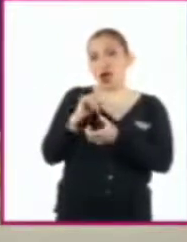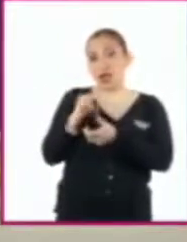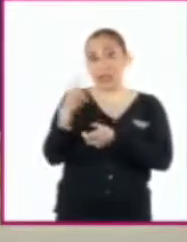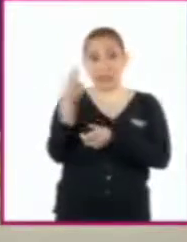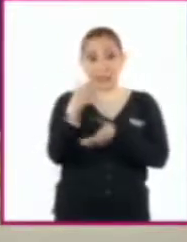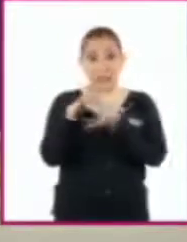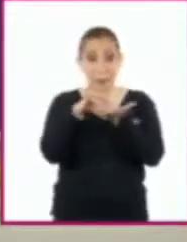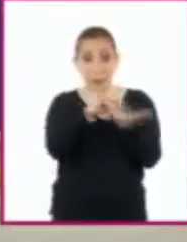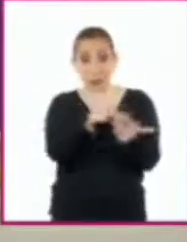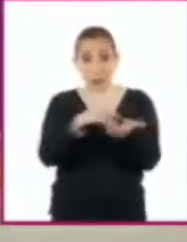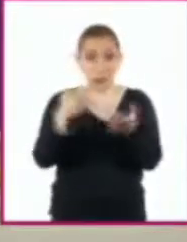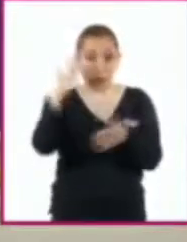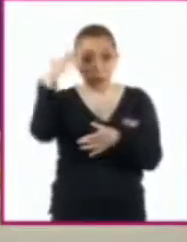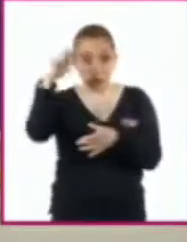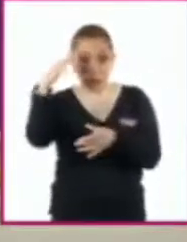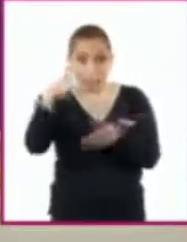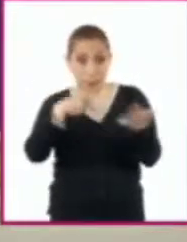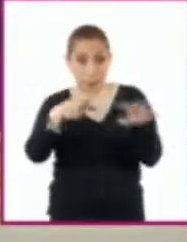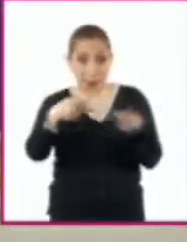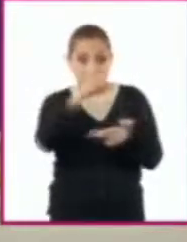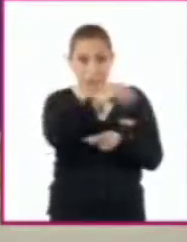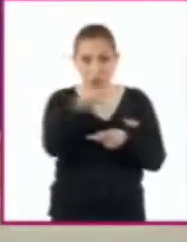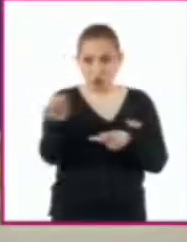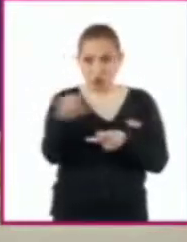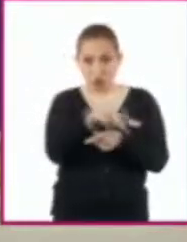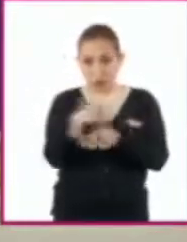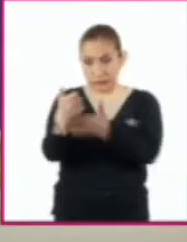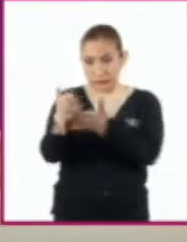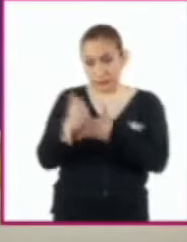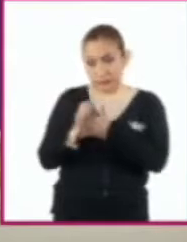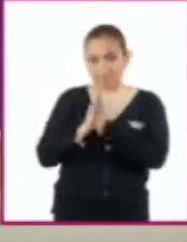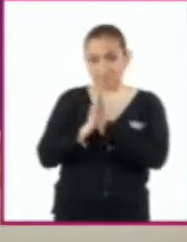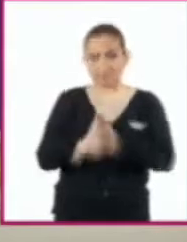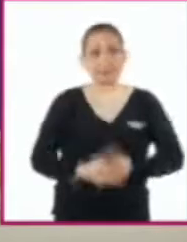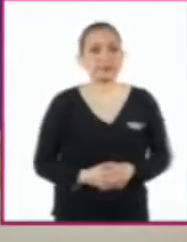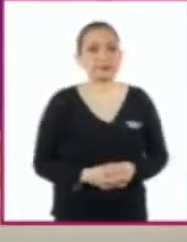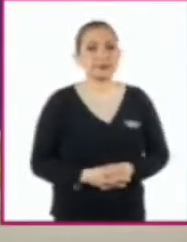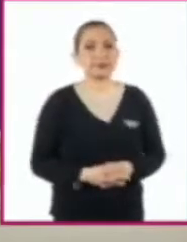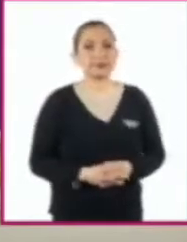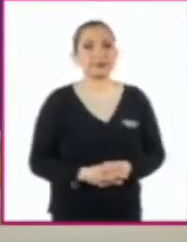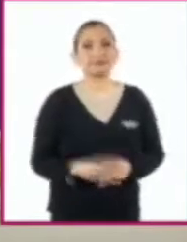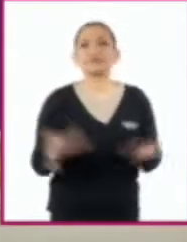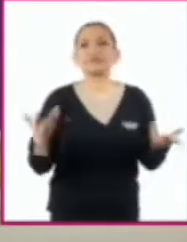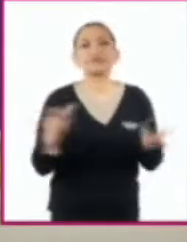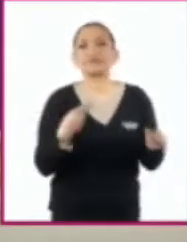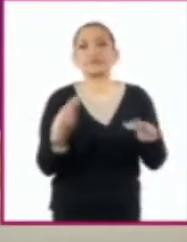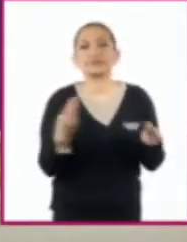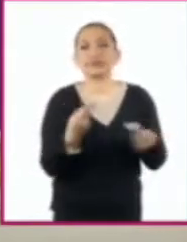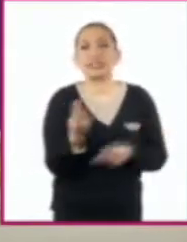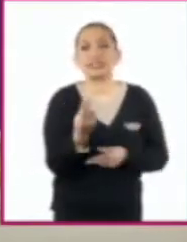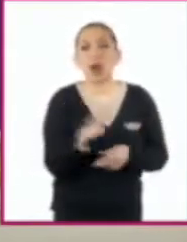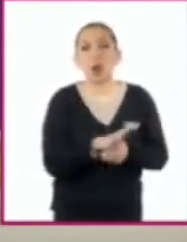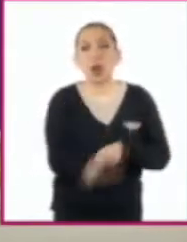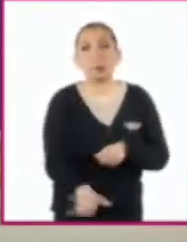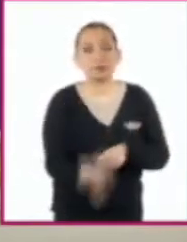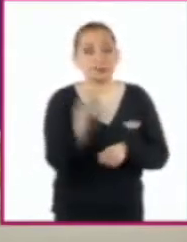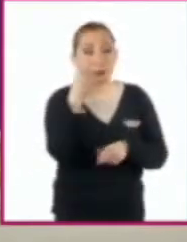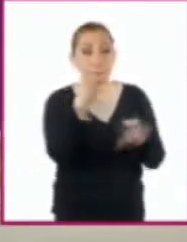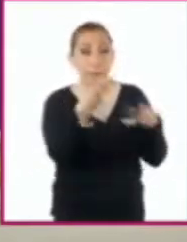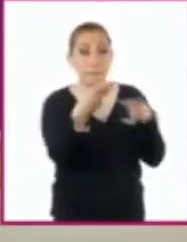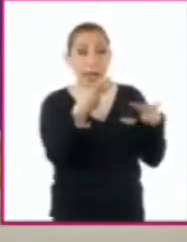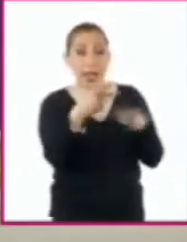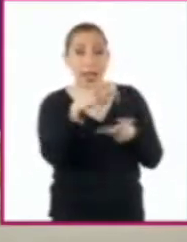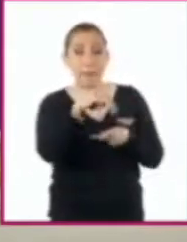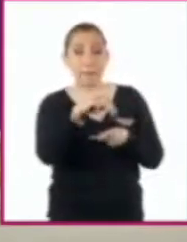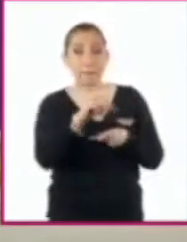requieren el apoyo de un adulto en la elaboración, no duden en acudir a ellos. ¿Qué vamos a necesitar? Para la elaboración